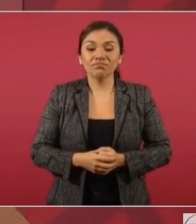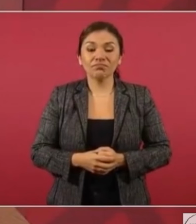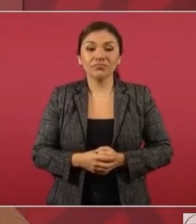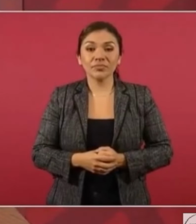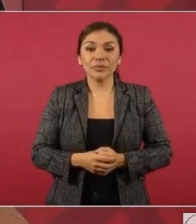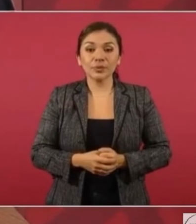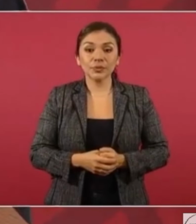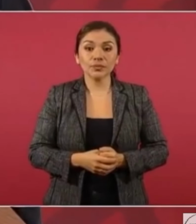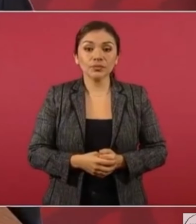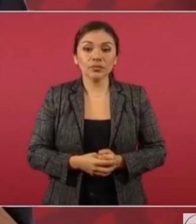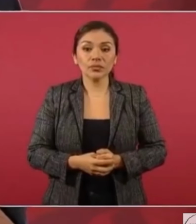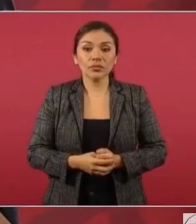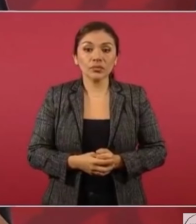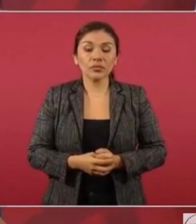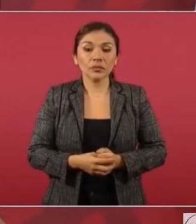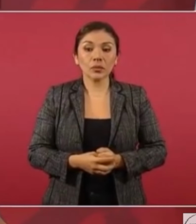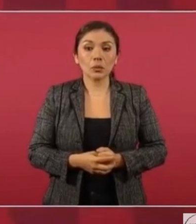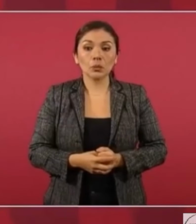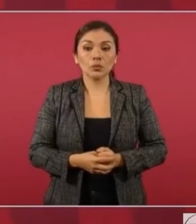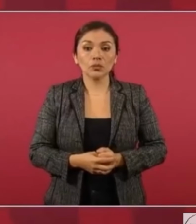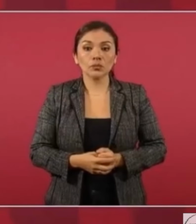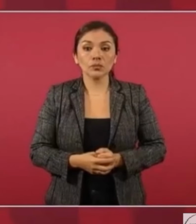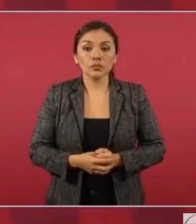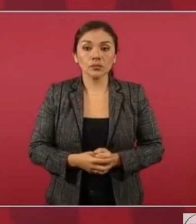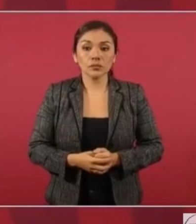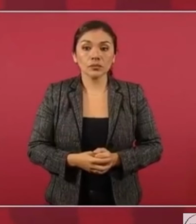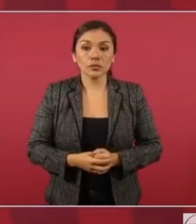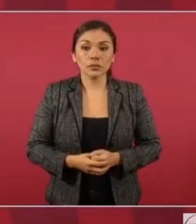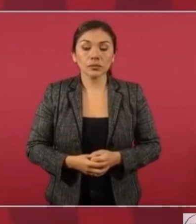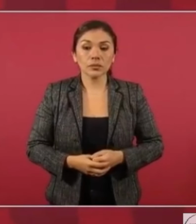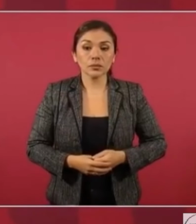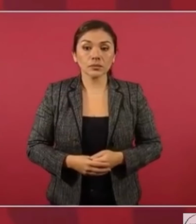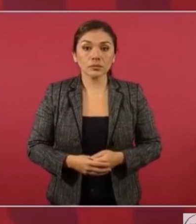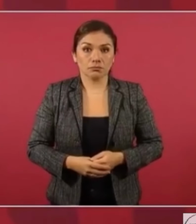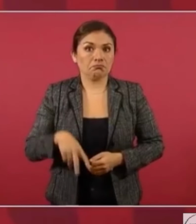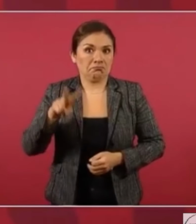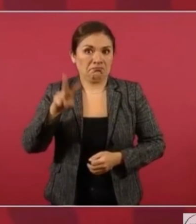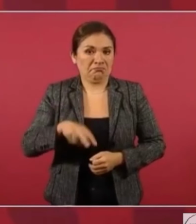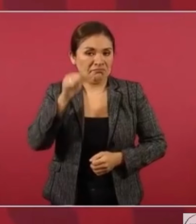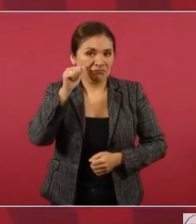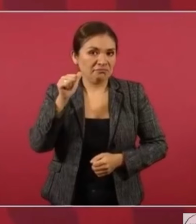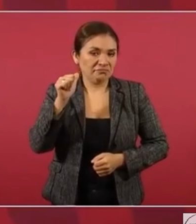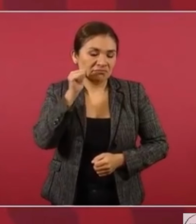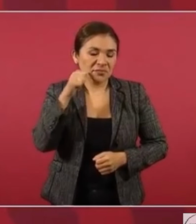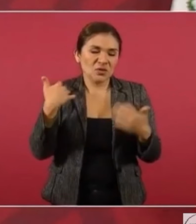de buen tamaño